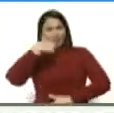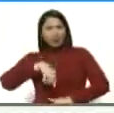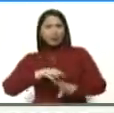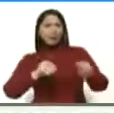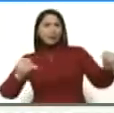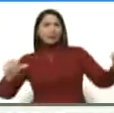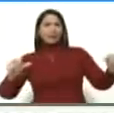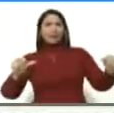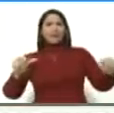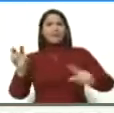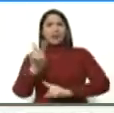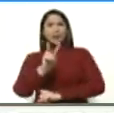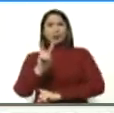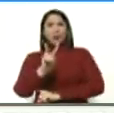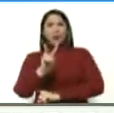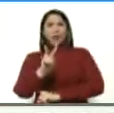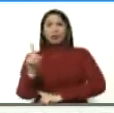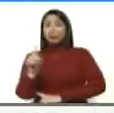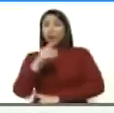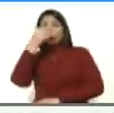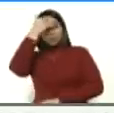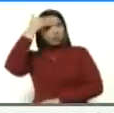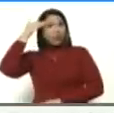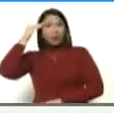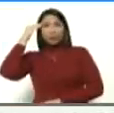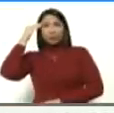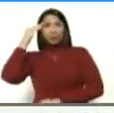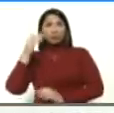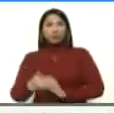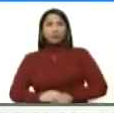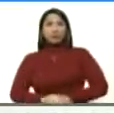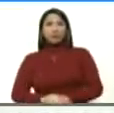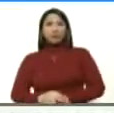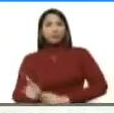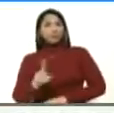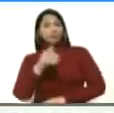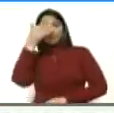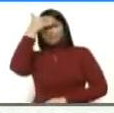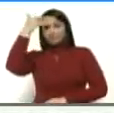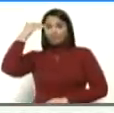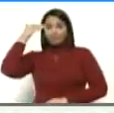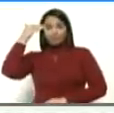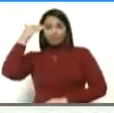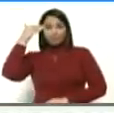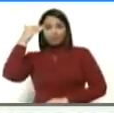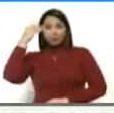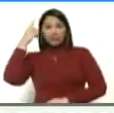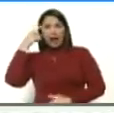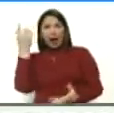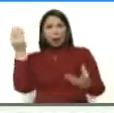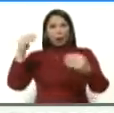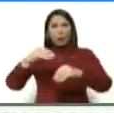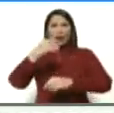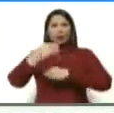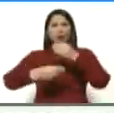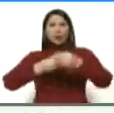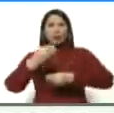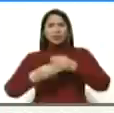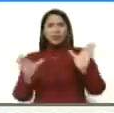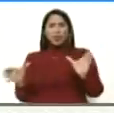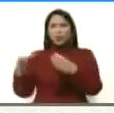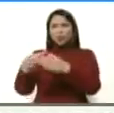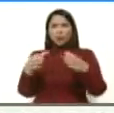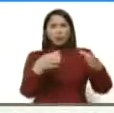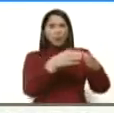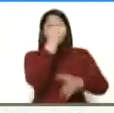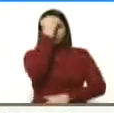de Venezuela. No olvidemos, no olvidemos ese pacto que hizo con bandas de